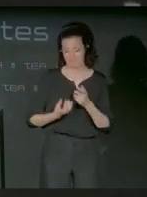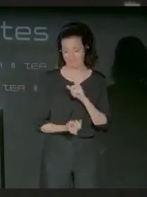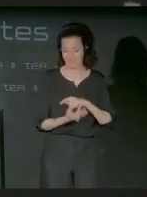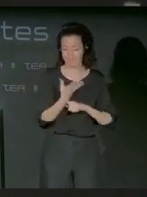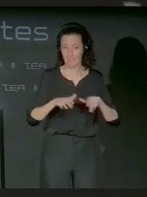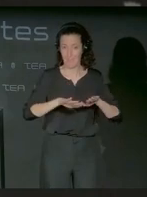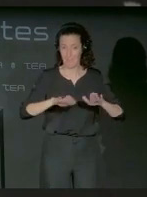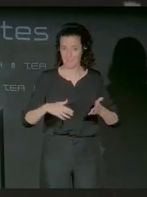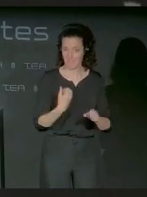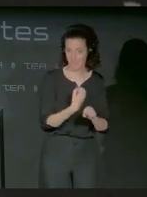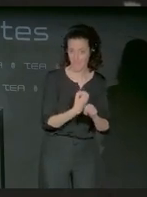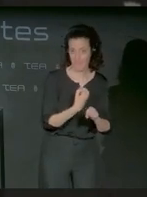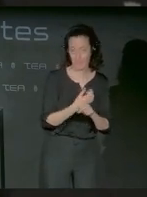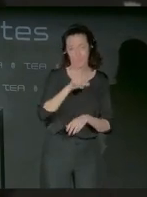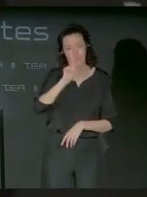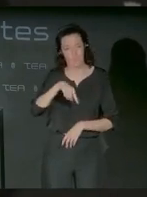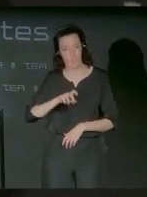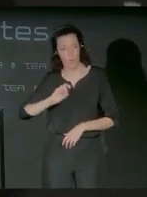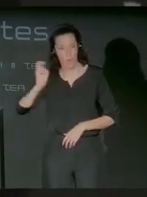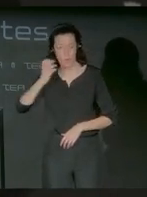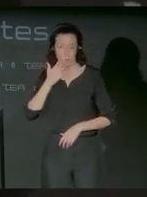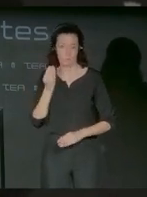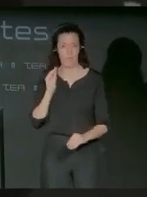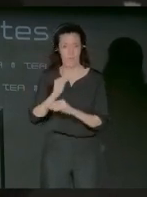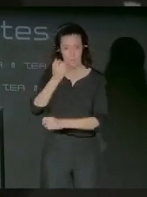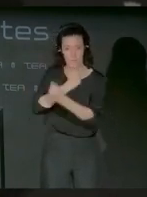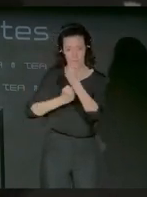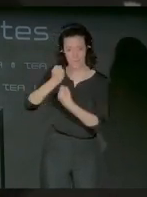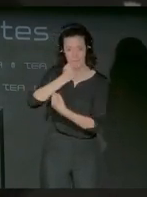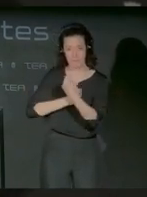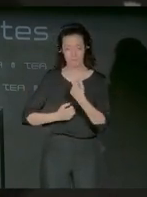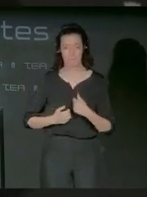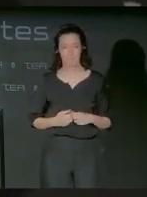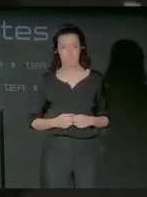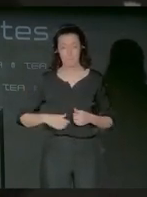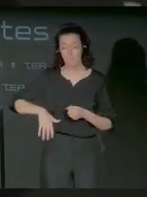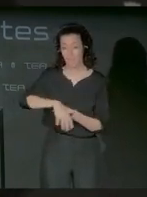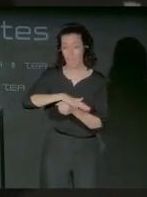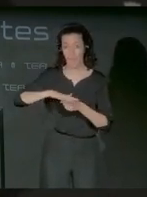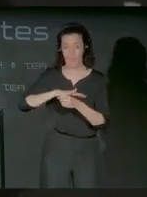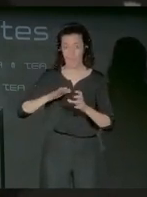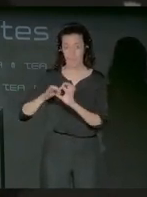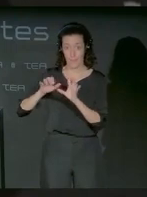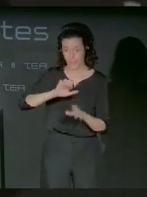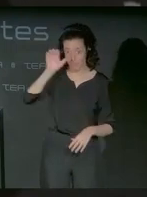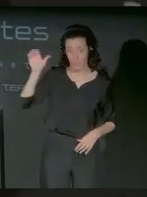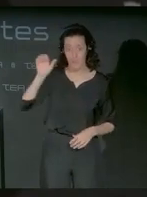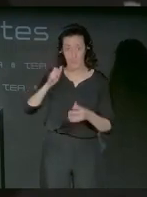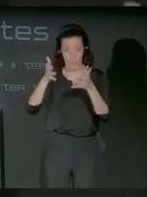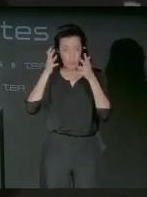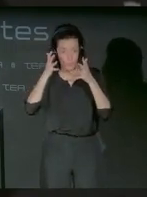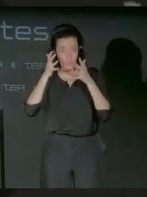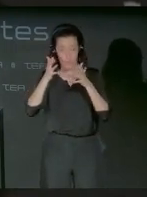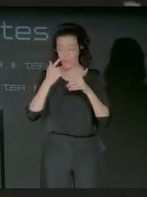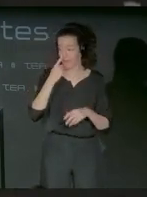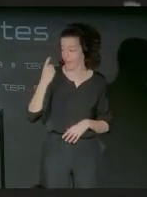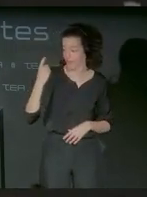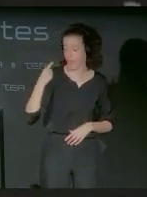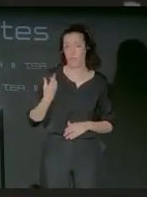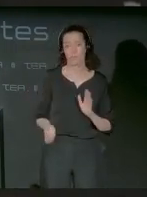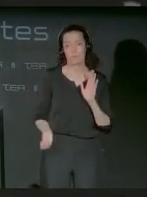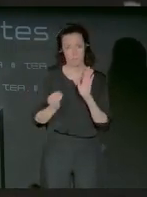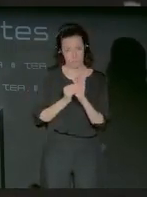o a través de otros instrumentos como las ayudas financieras en el ámbito de la Unión Europea el consejo incluyó el año pasado la Industria